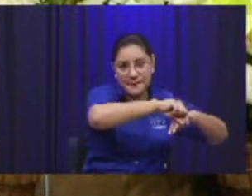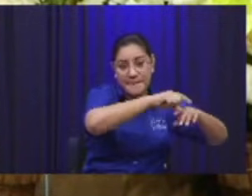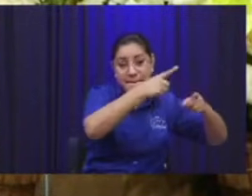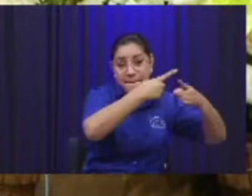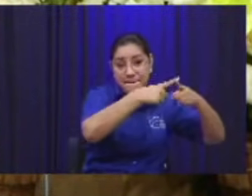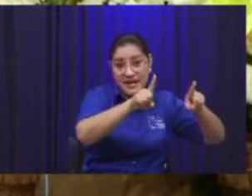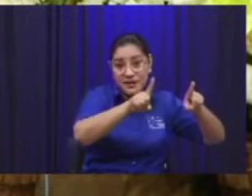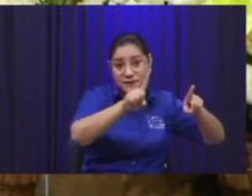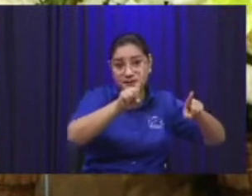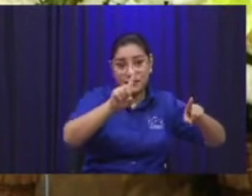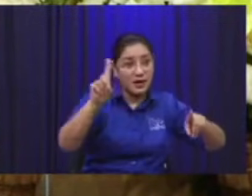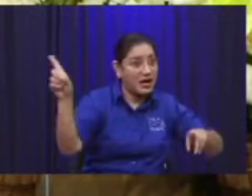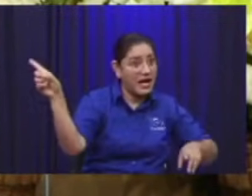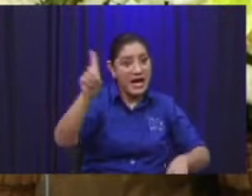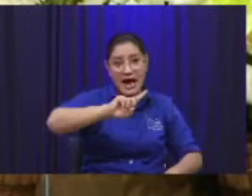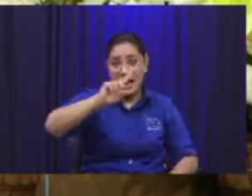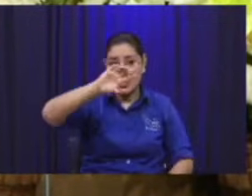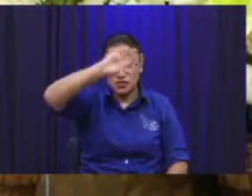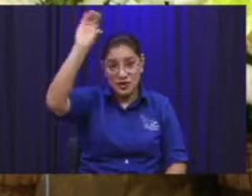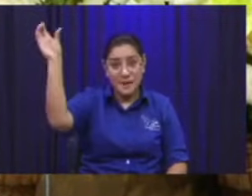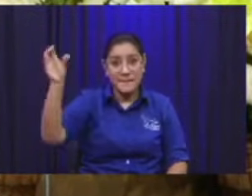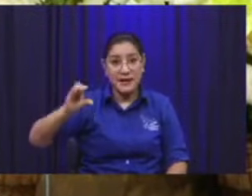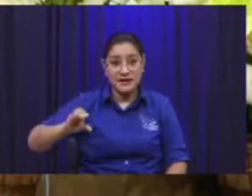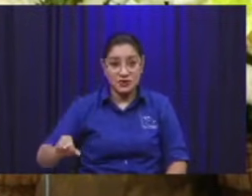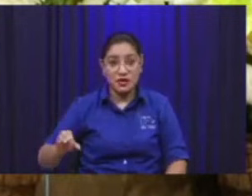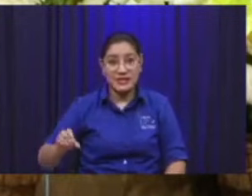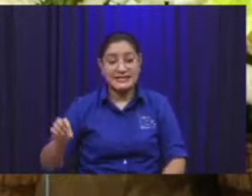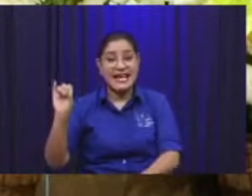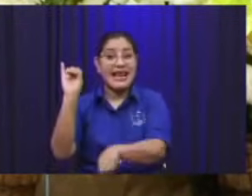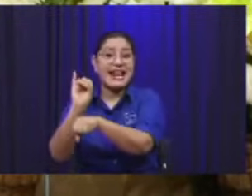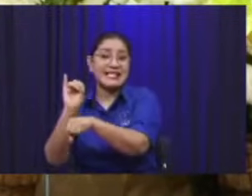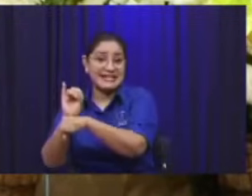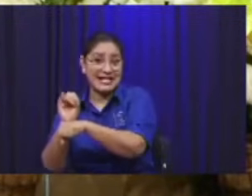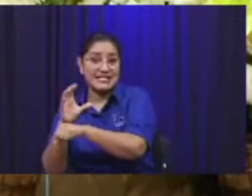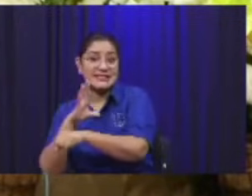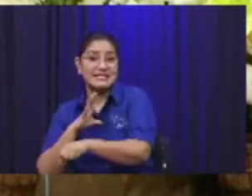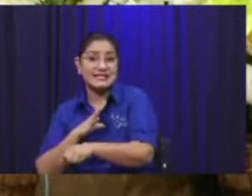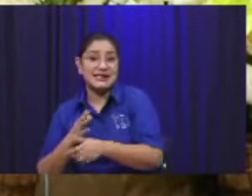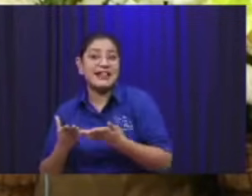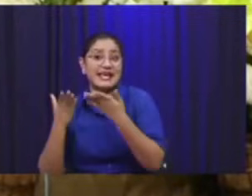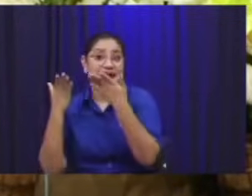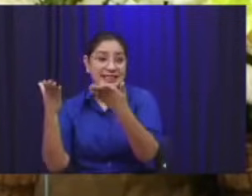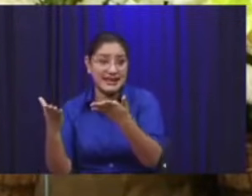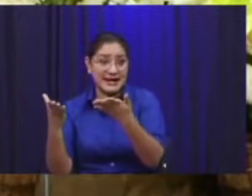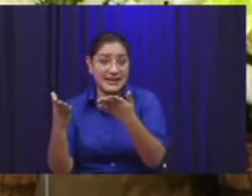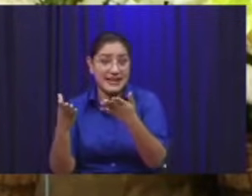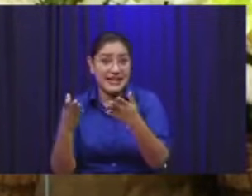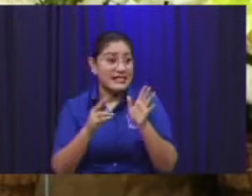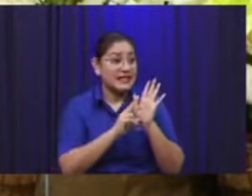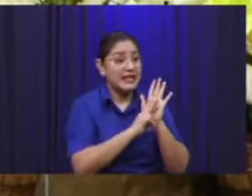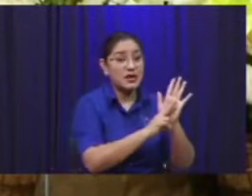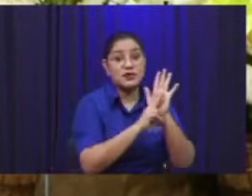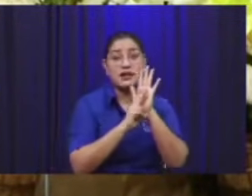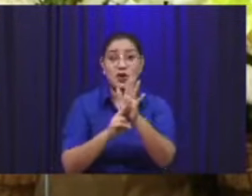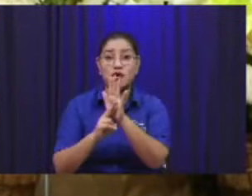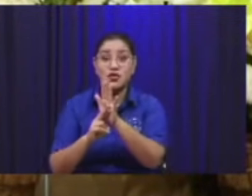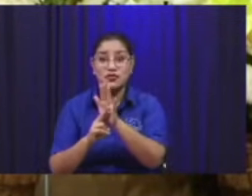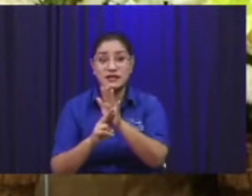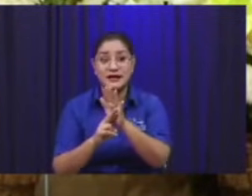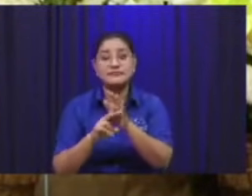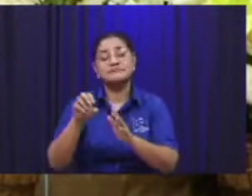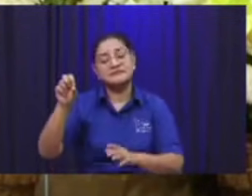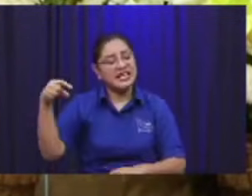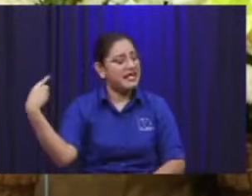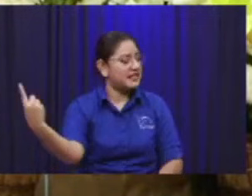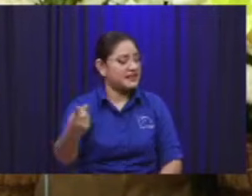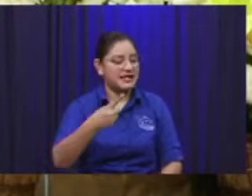no a los bastones le voy a decir a sus iglesias que si los reconocen como pastor que entre ellos se lo